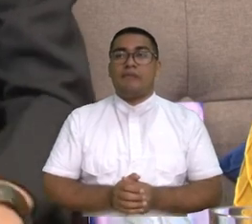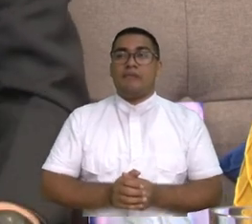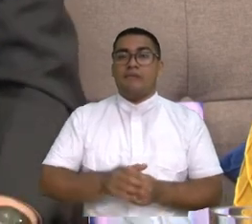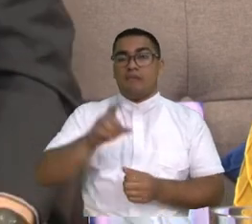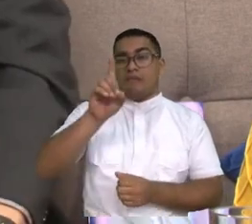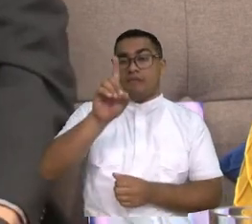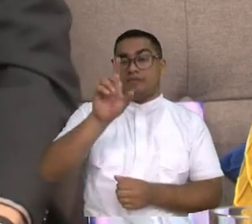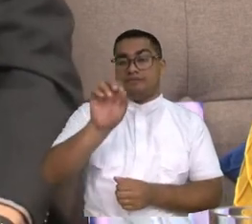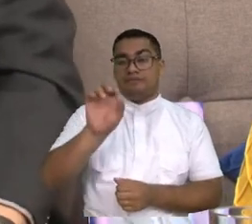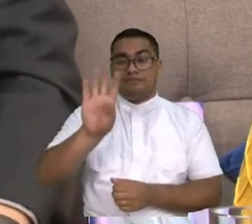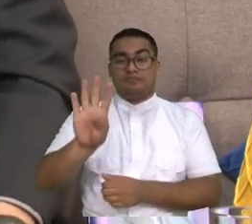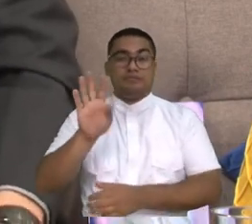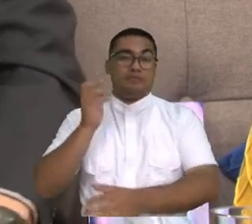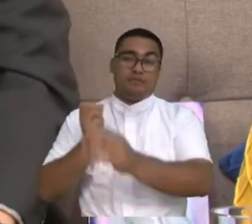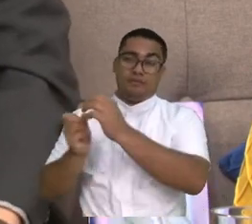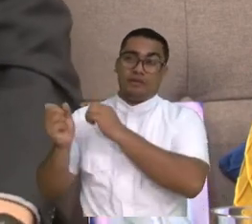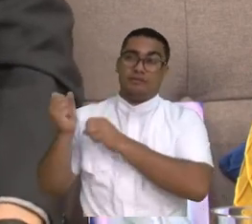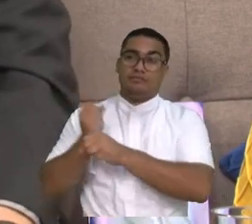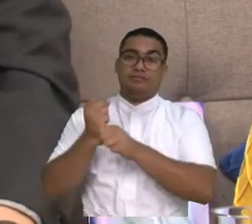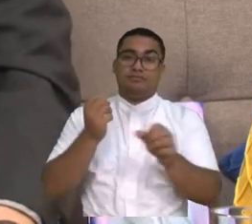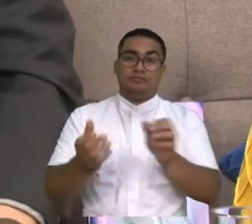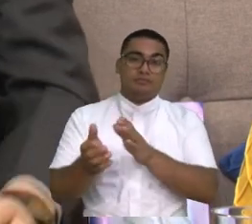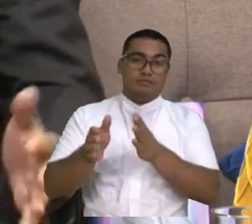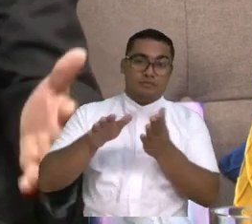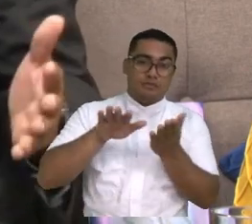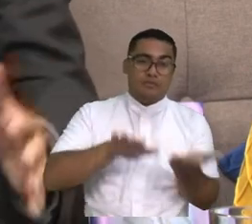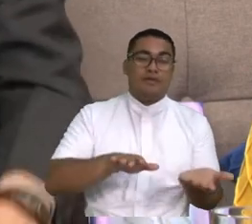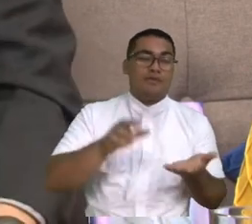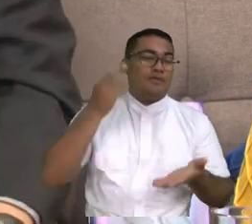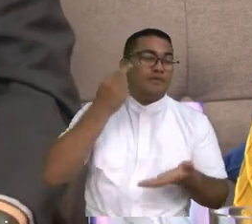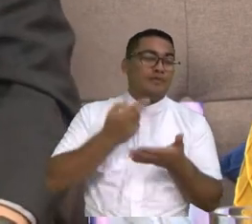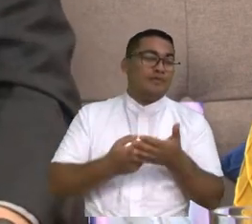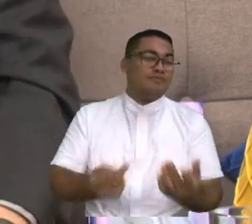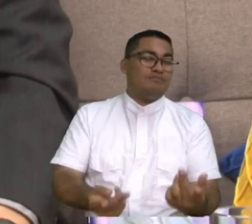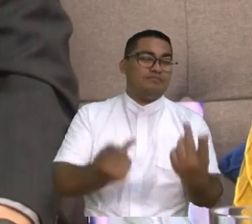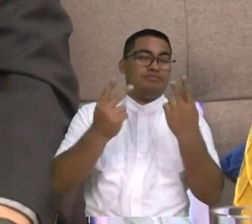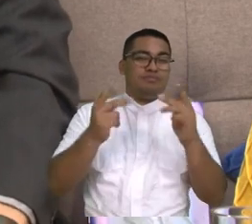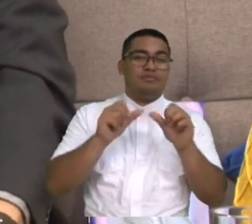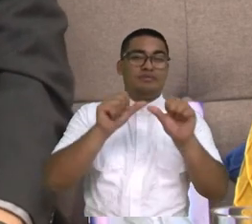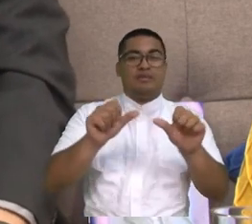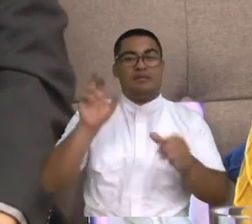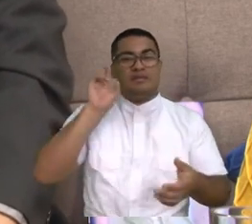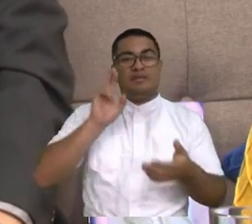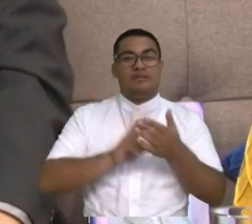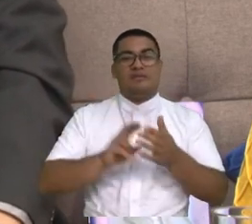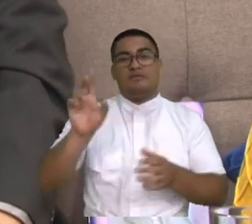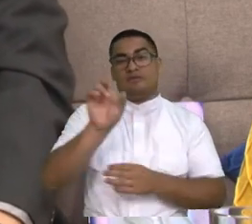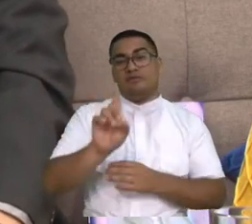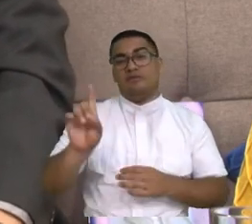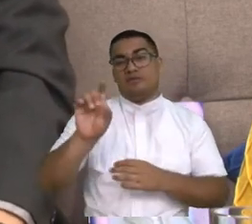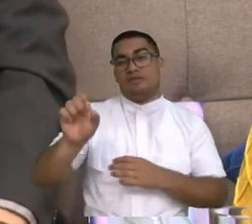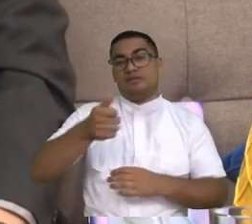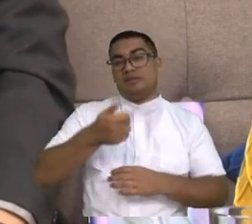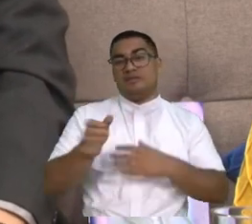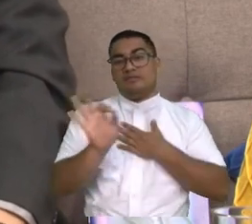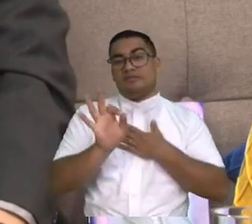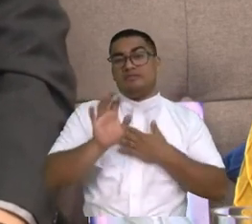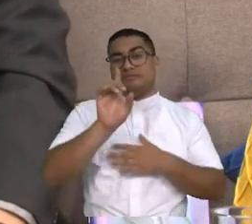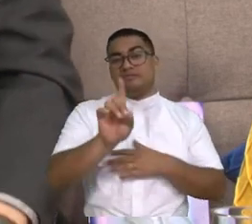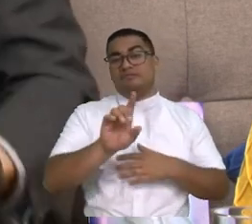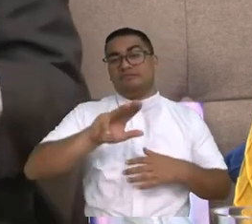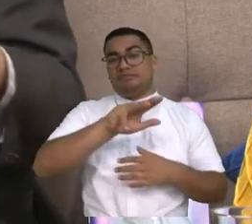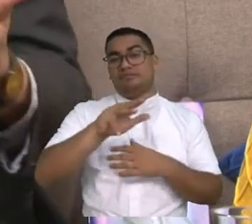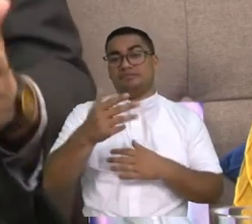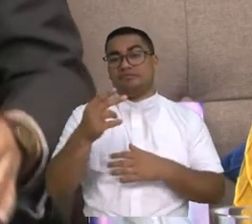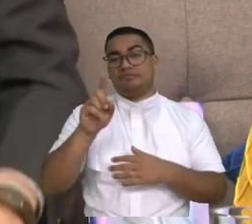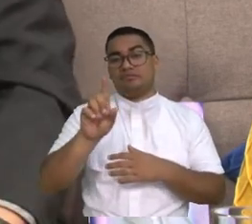104 aniversario de su tránsito a la inmortalidad, recordamos que un domingo 6 de febrero de 1916,